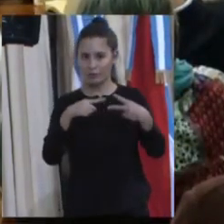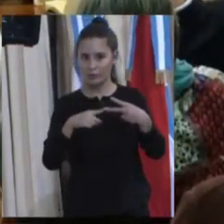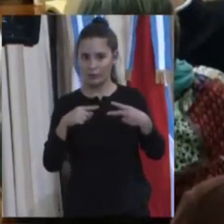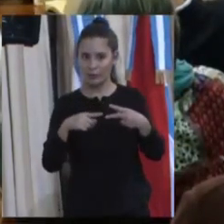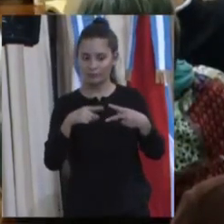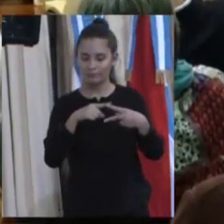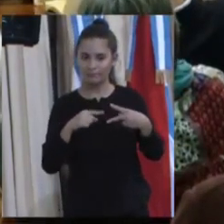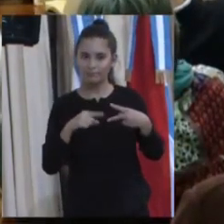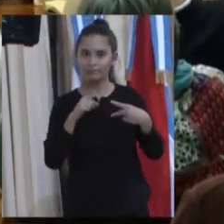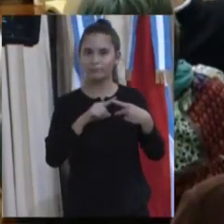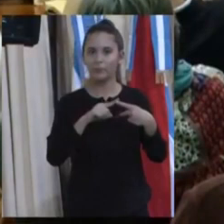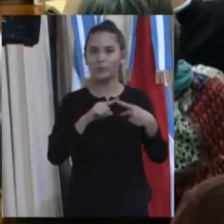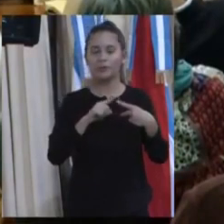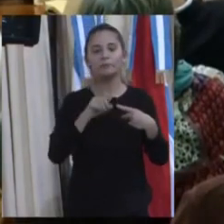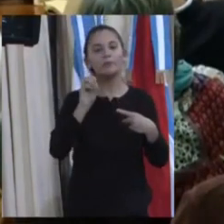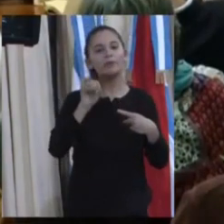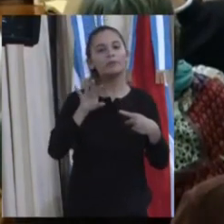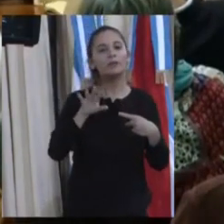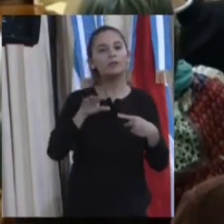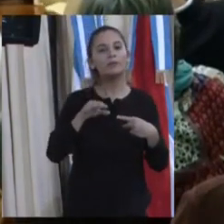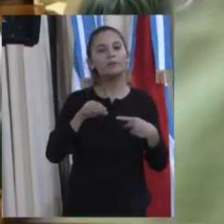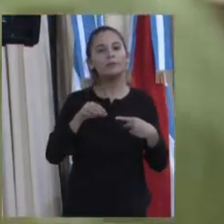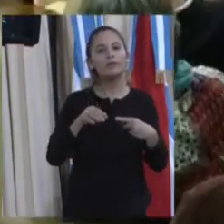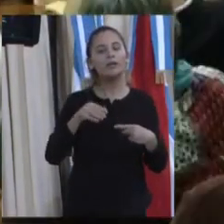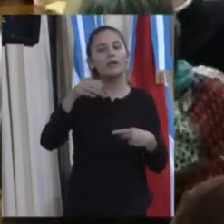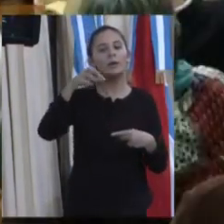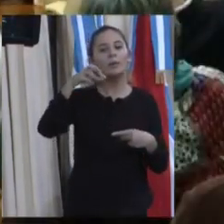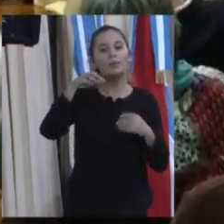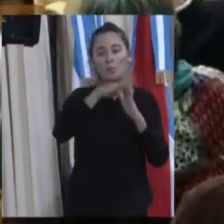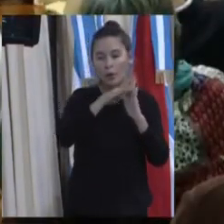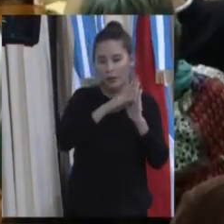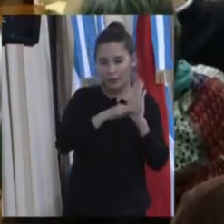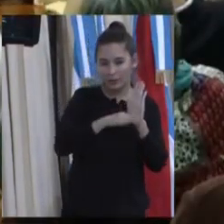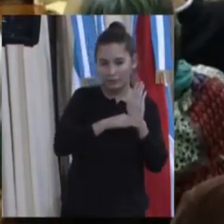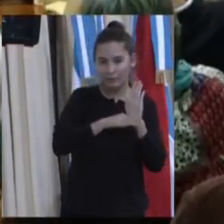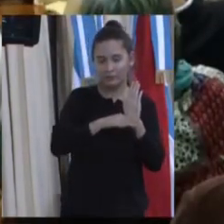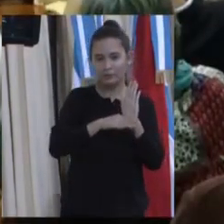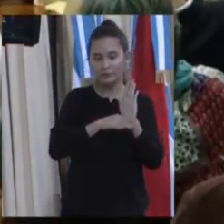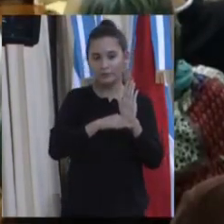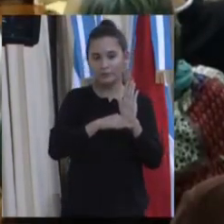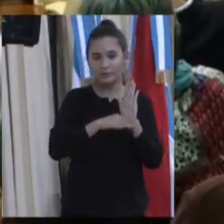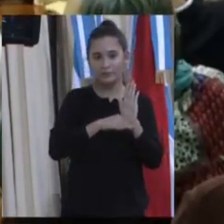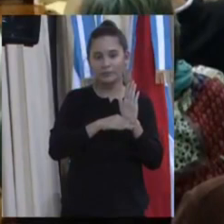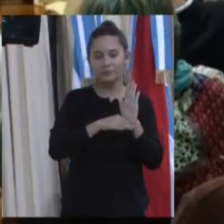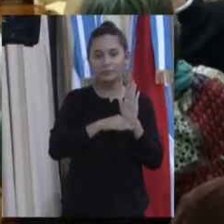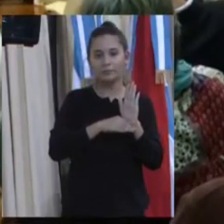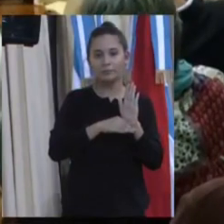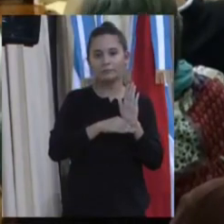dimensiones. Una que vamos a llamar una dimensión programática, que está un poco como lo